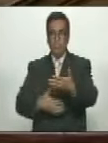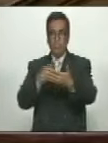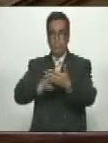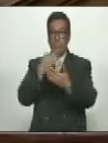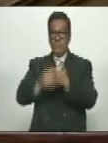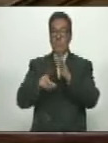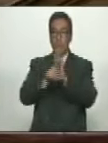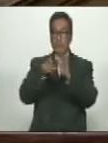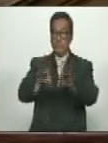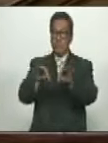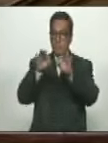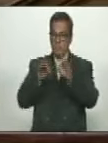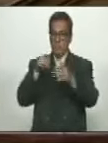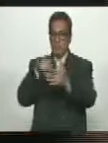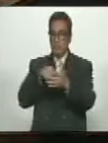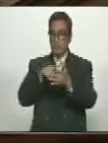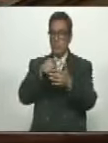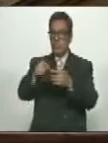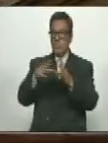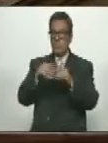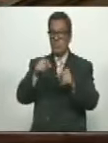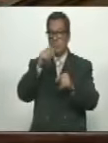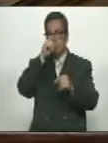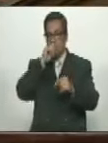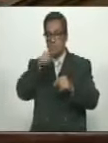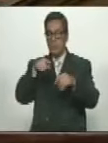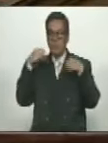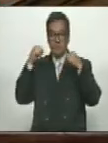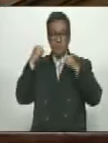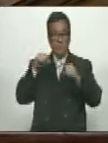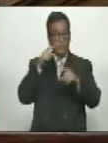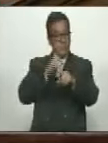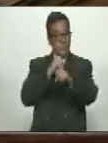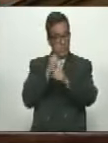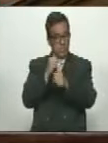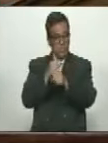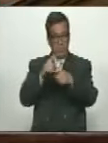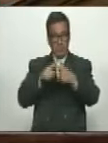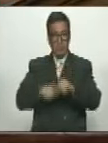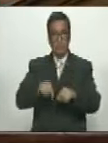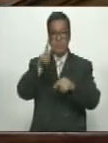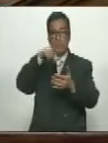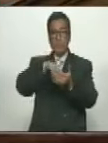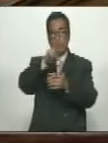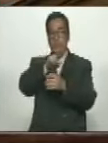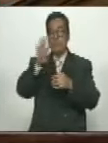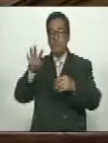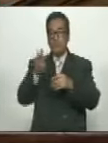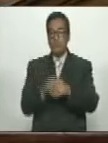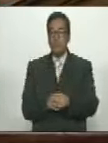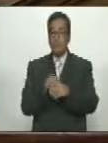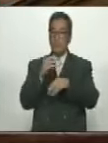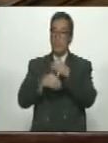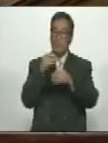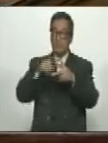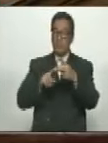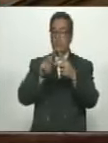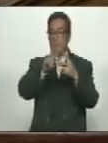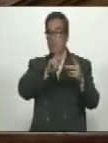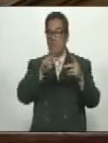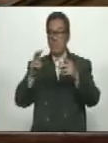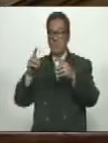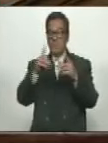proyecto de ley especial de endeudamiento anual para el ejercicio económico financiero 2024 a los fines de su segunda